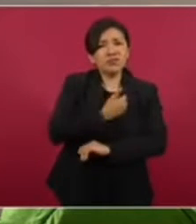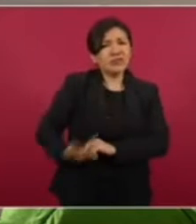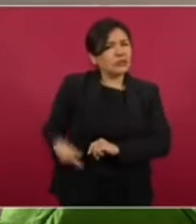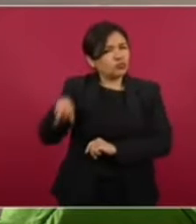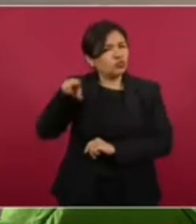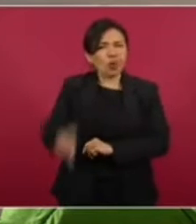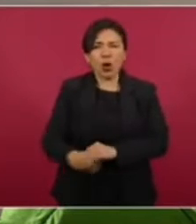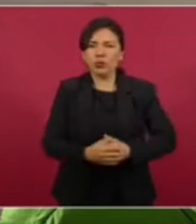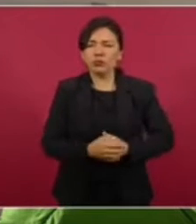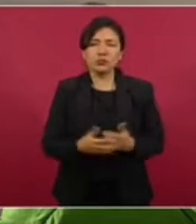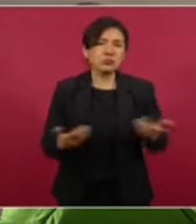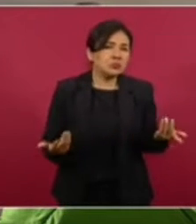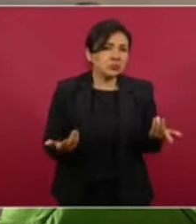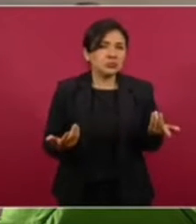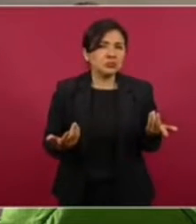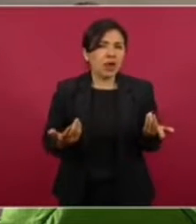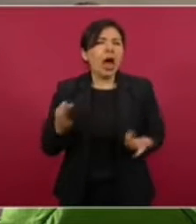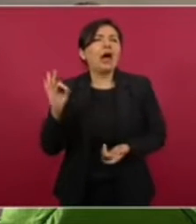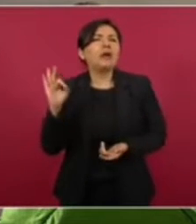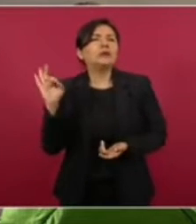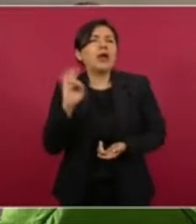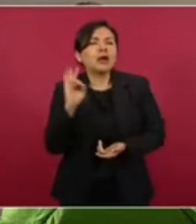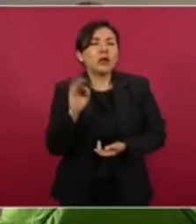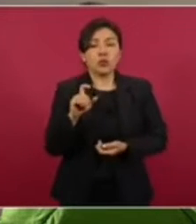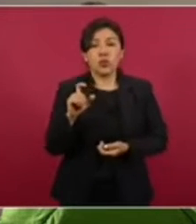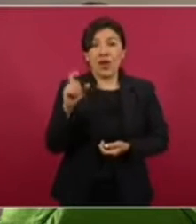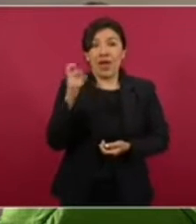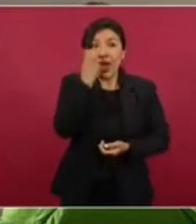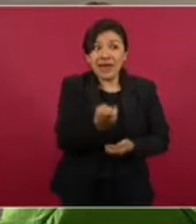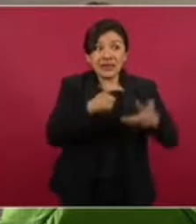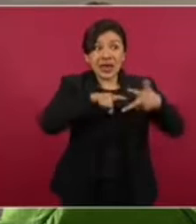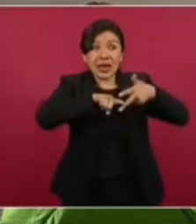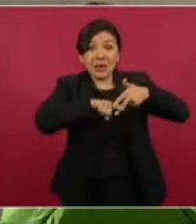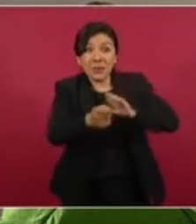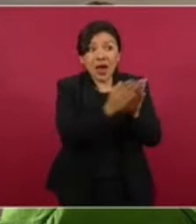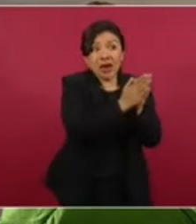presidencia. Tal vez a partir de entonces,